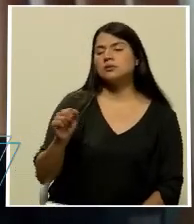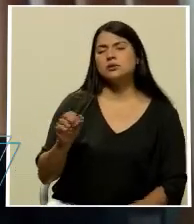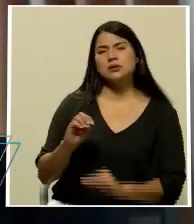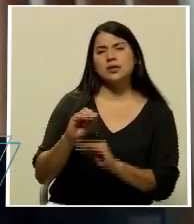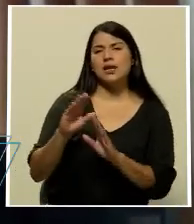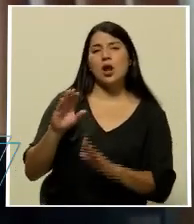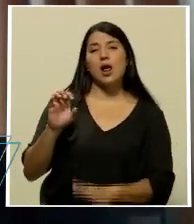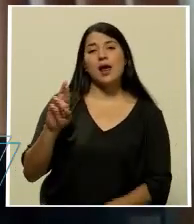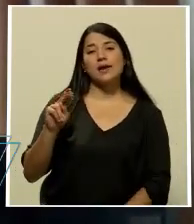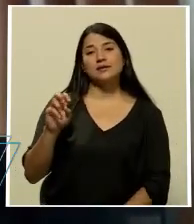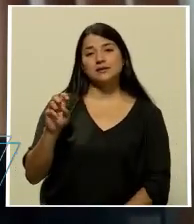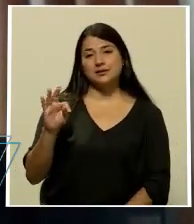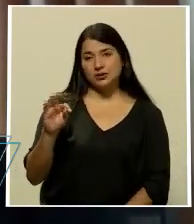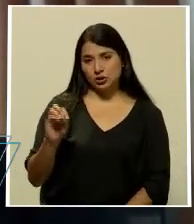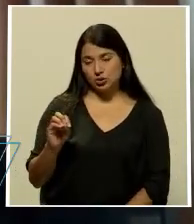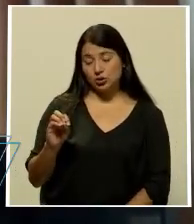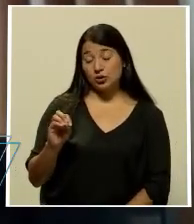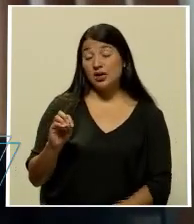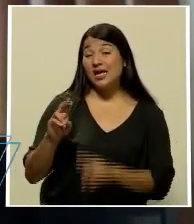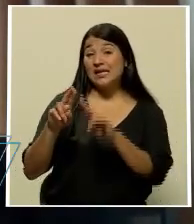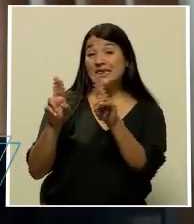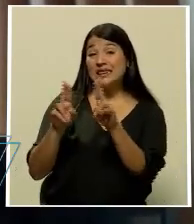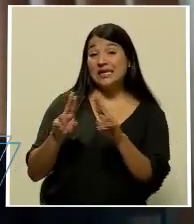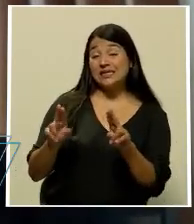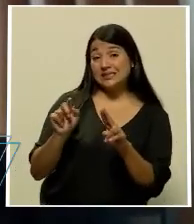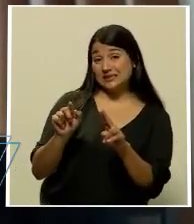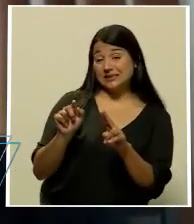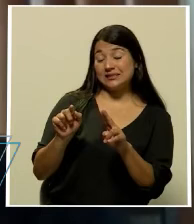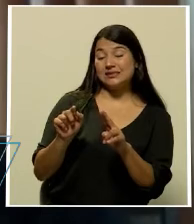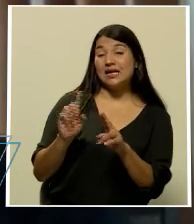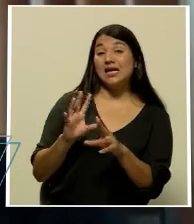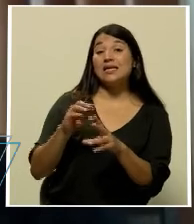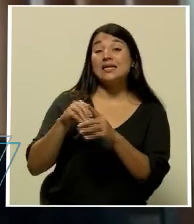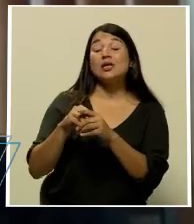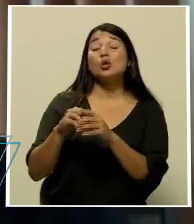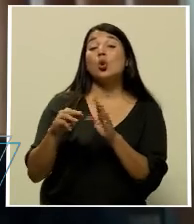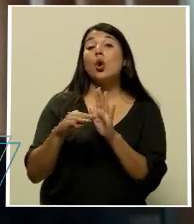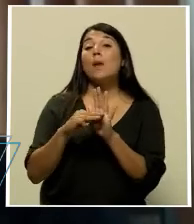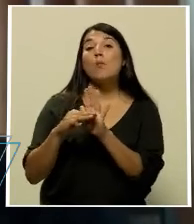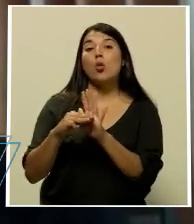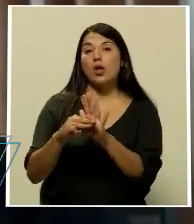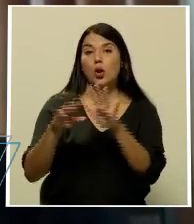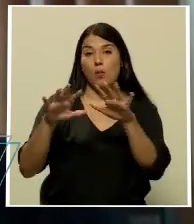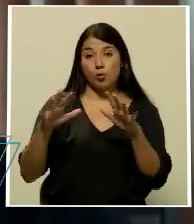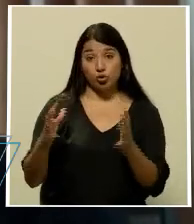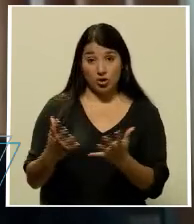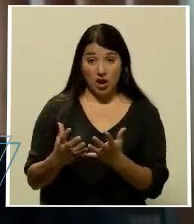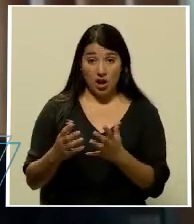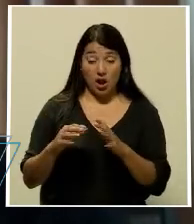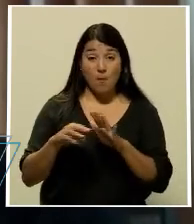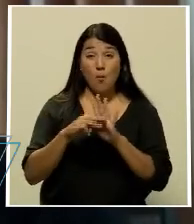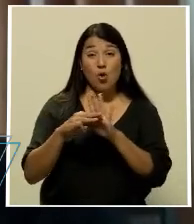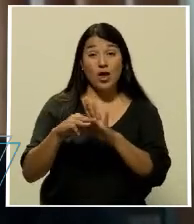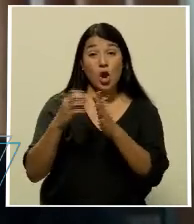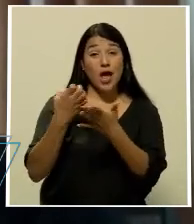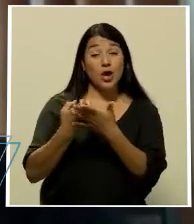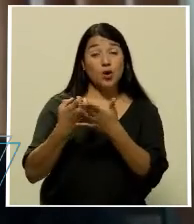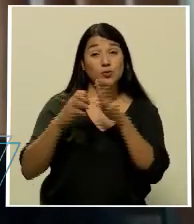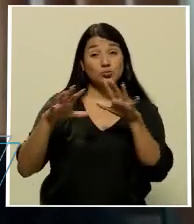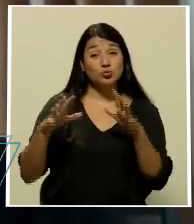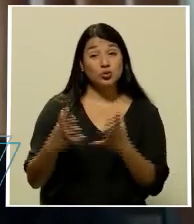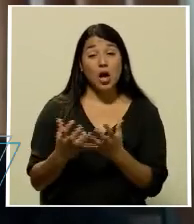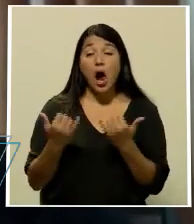Definitivamente, don Ernesto, el Internet en el modelo del mundo, el modelo económico del mundo, hoy toma un